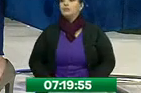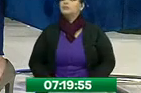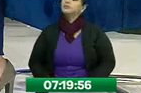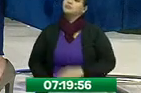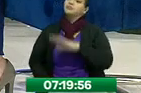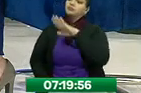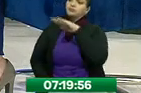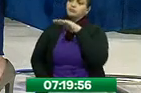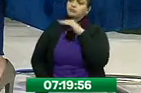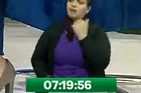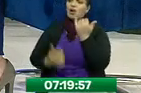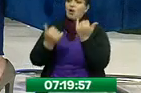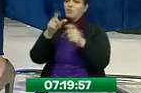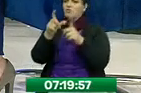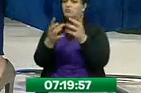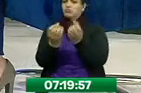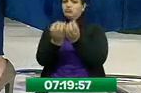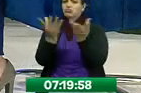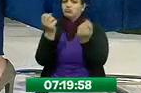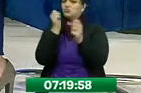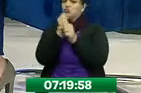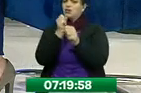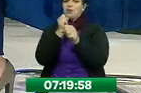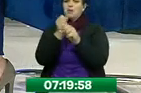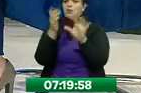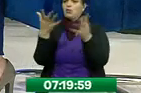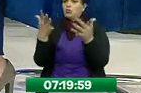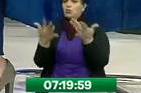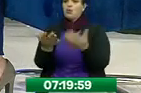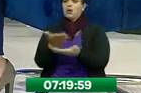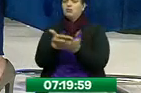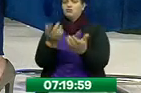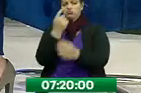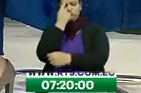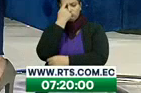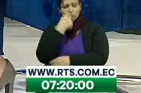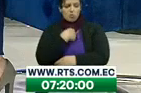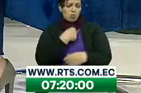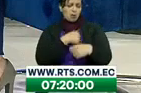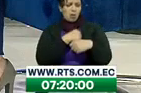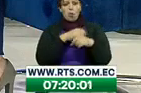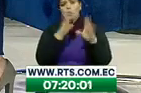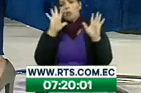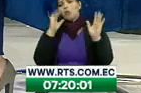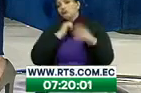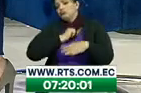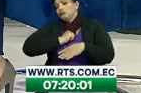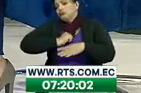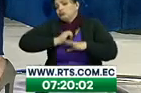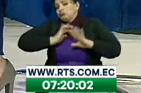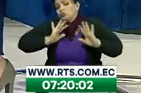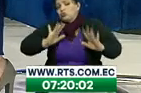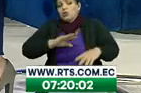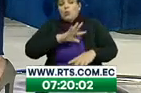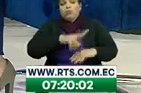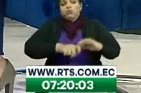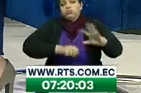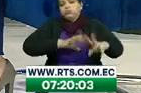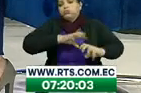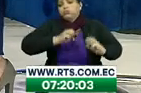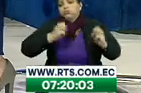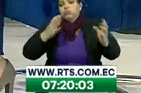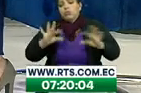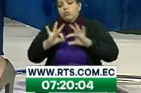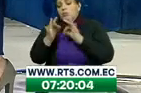pues aquel, sin que con esto lo justifiquemos, que no tiene trabajo o que no lo encuentra, sale pues a buscar el pan, desgraciadamente delinquiendo en muchos